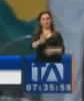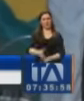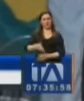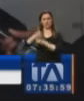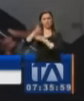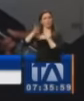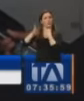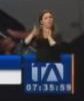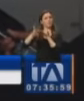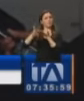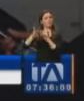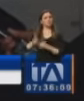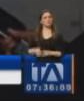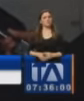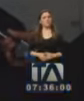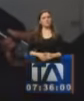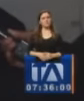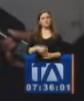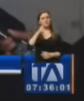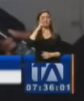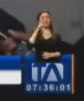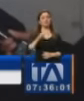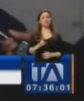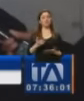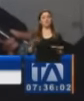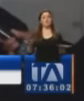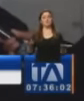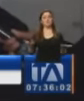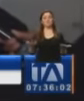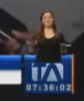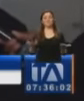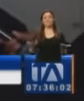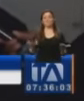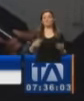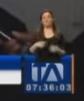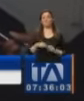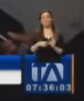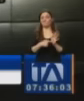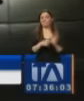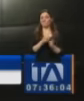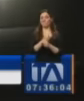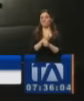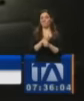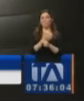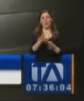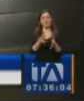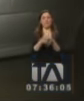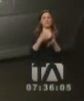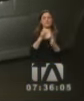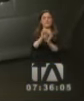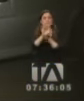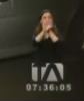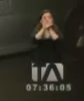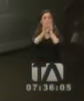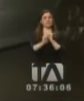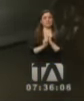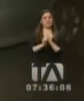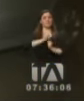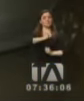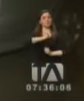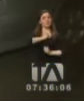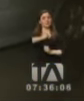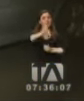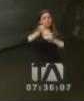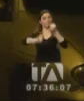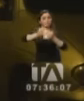Hemos encontrado alguna evidencia tendiente a un presunto delito de asociación ilícita. El propietario de los vehículos que colaboró